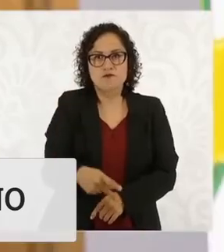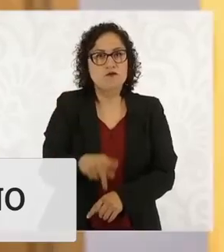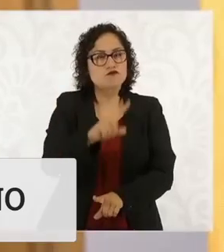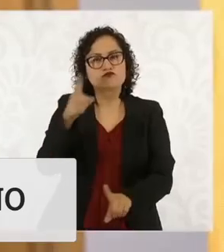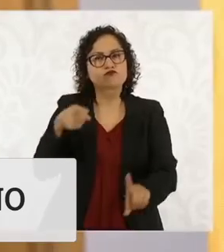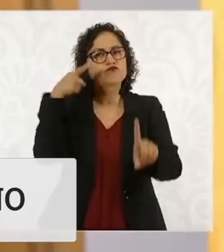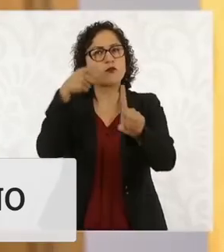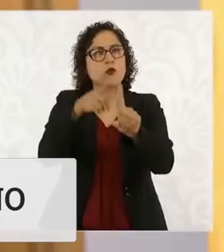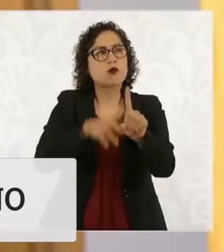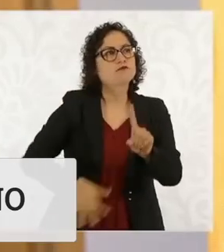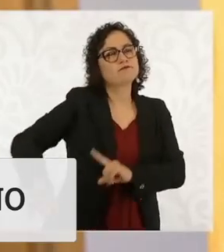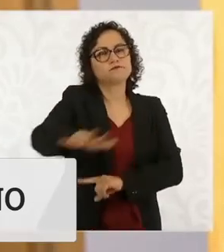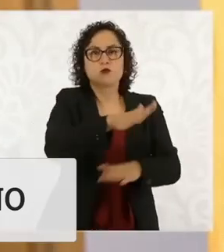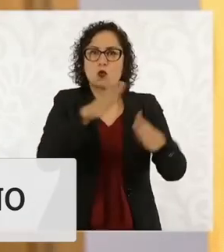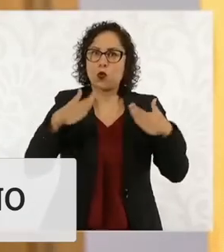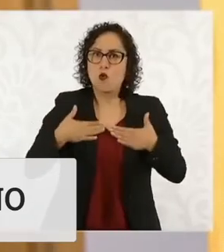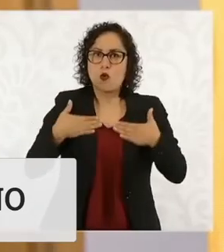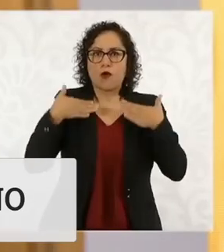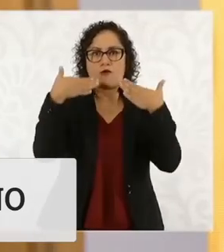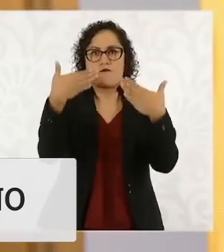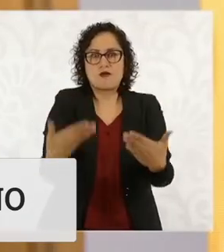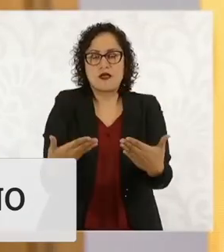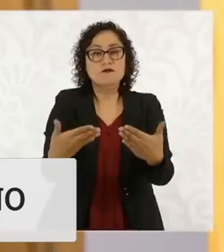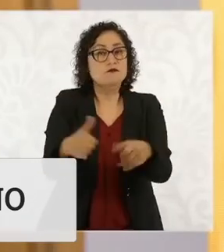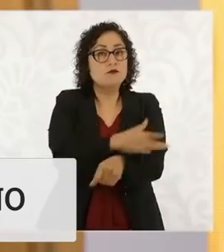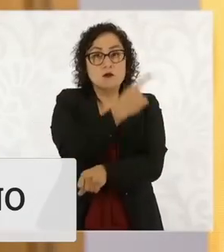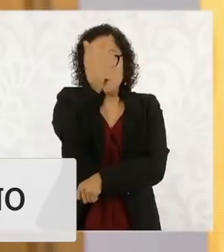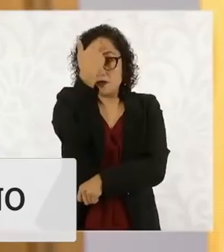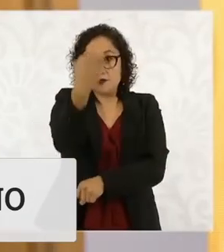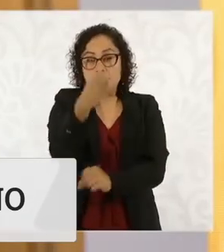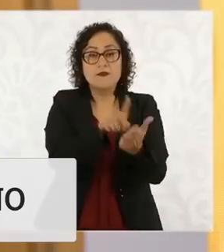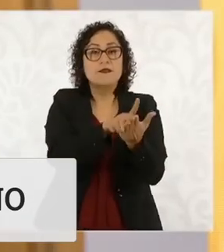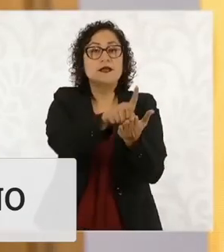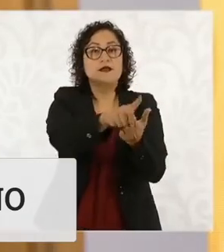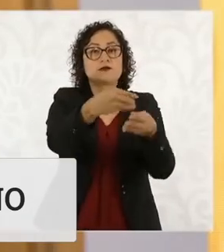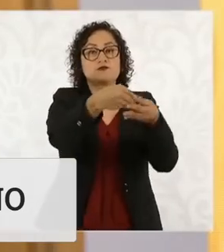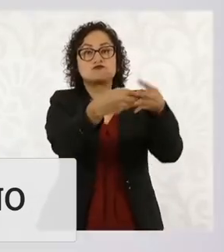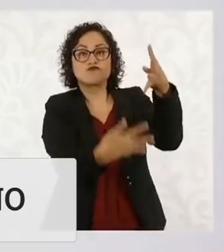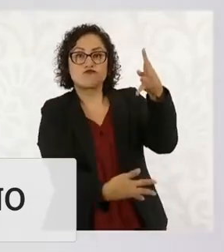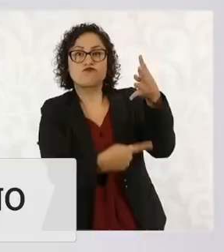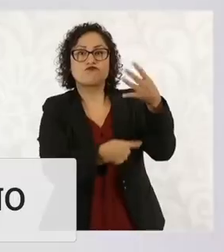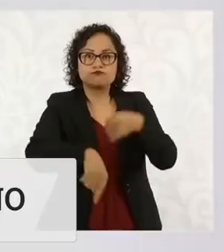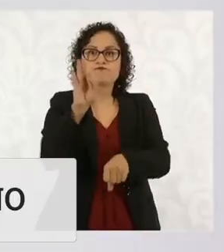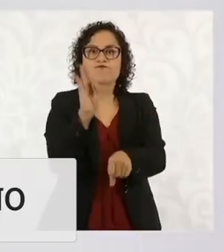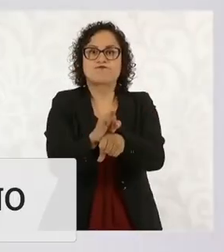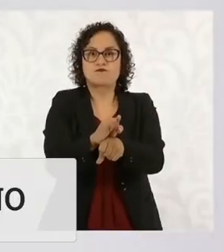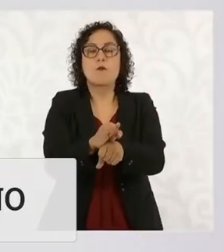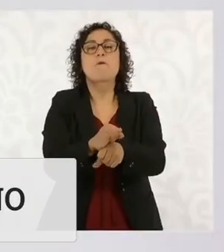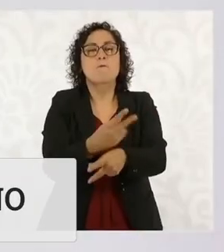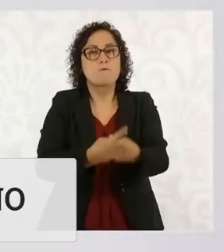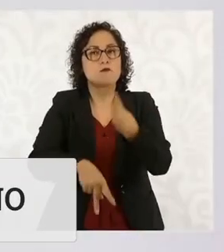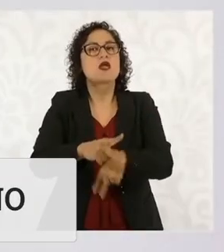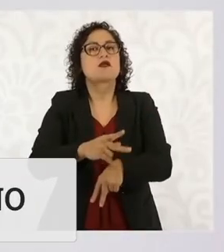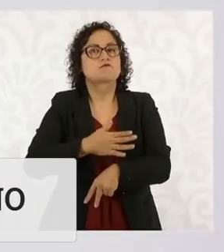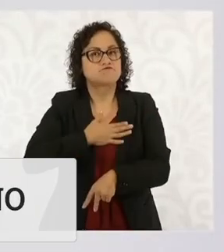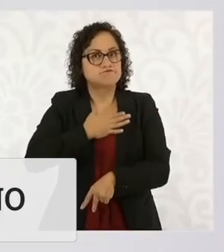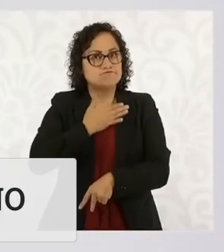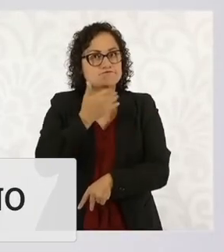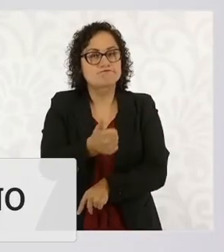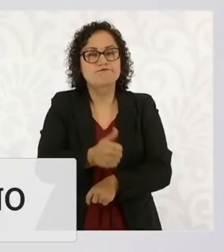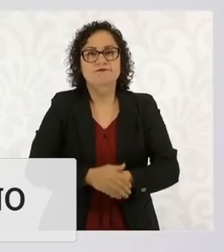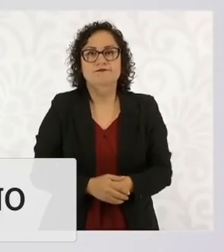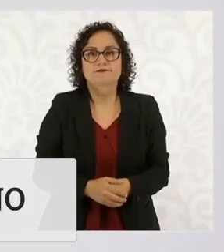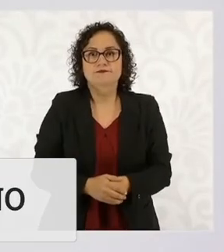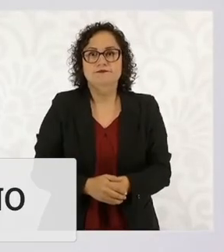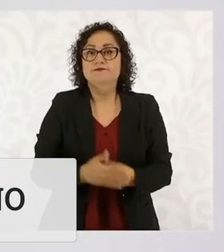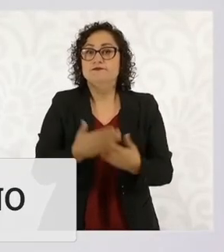en el pueblo y que los derechos sociales son la base del bienestar, y bajo la máxima